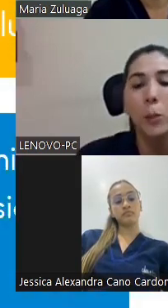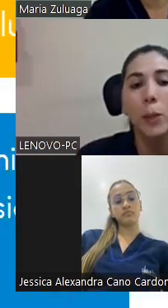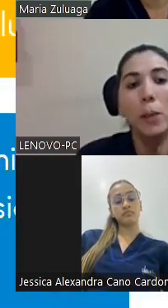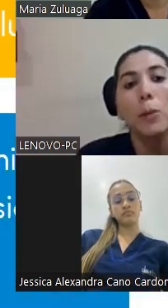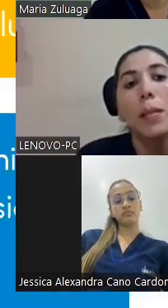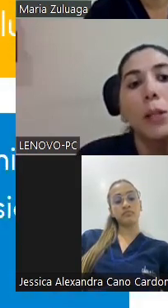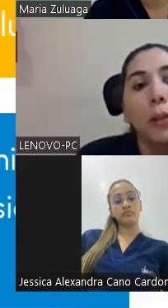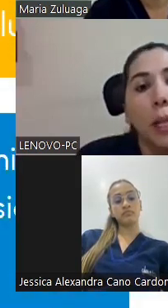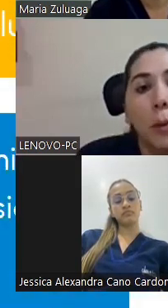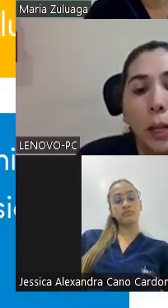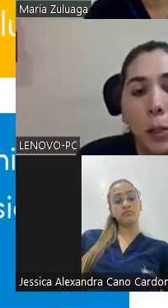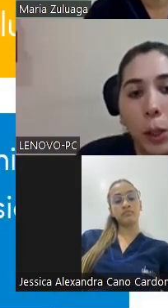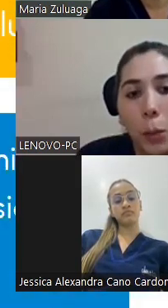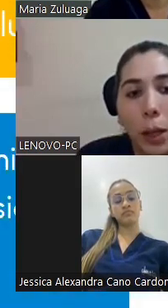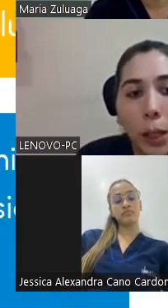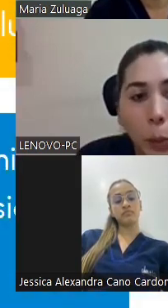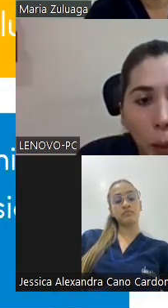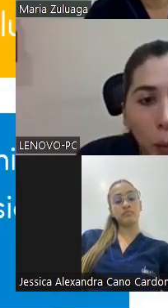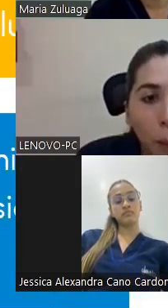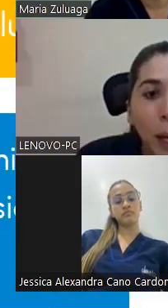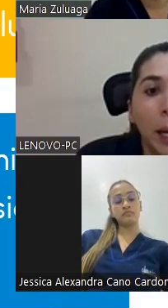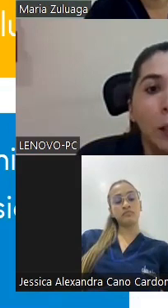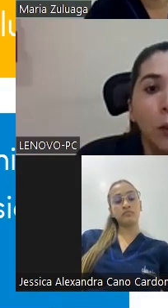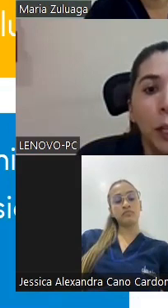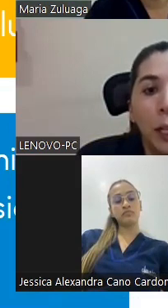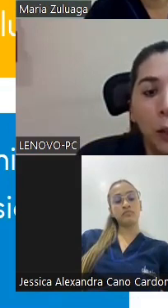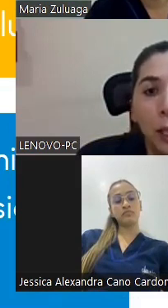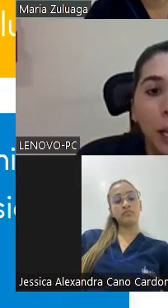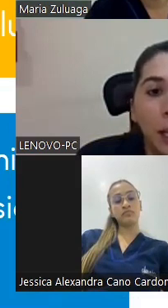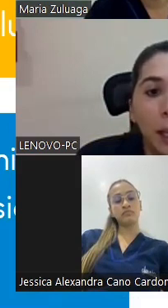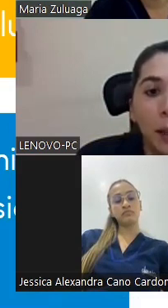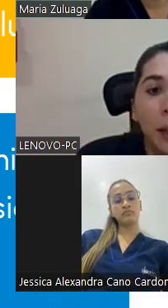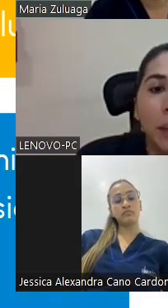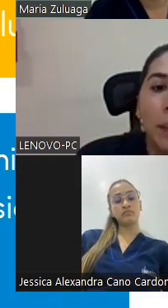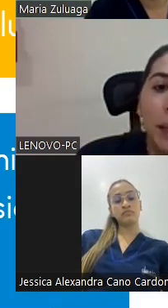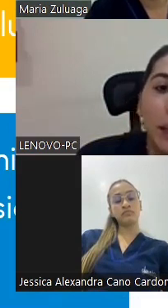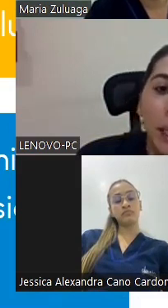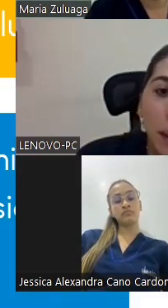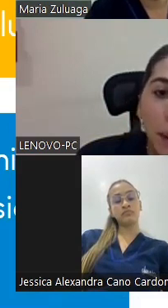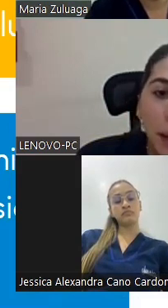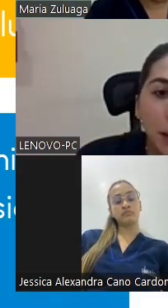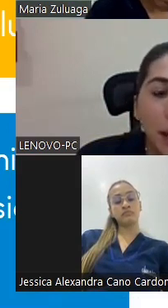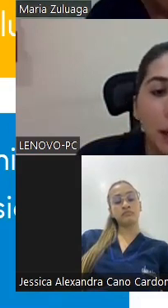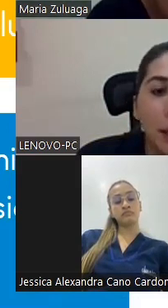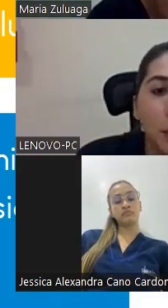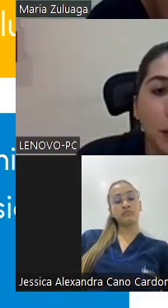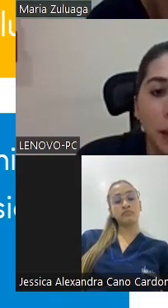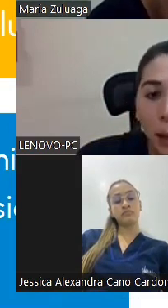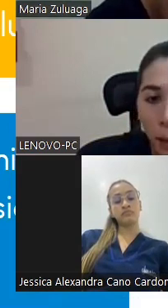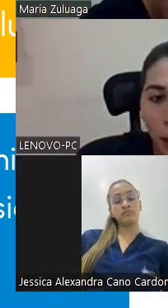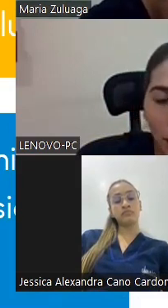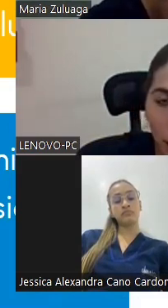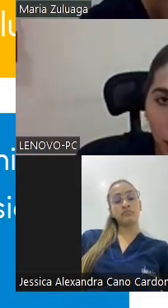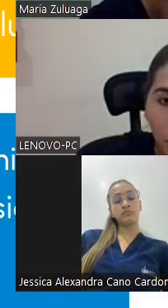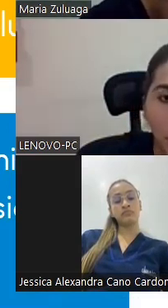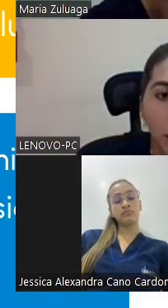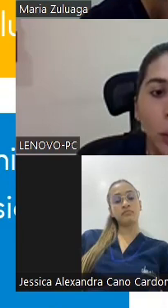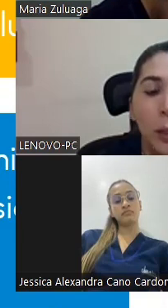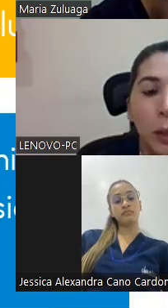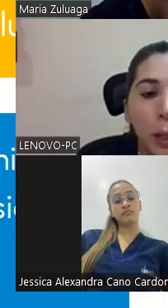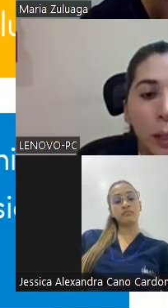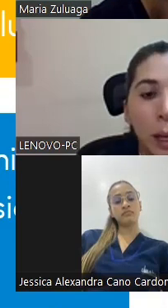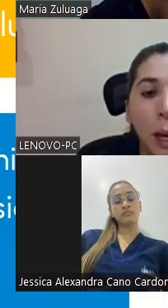Entre los principios básicos tenemos el respeto por el individuo. Las consideraciones éticas deben venir siempre desde el análisis precedente de las leyes y